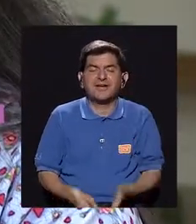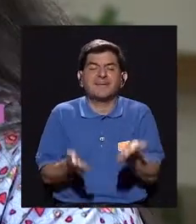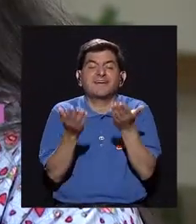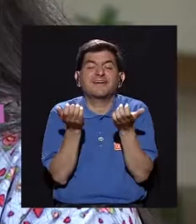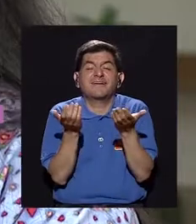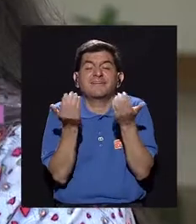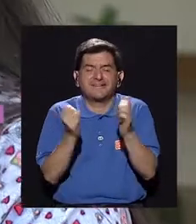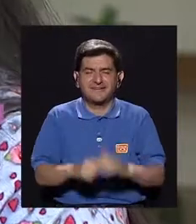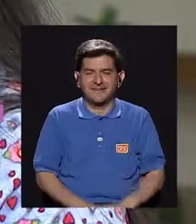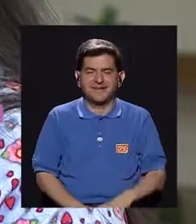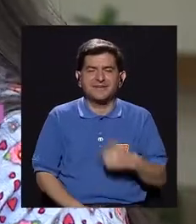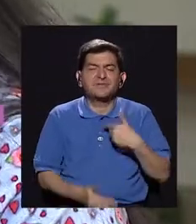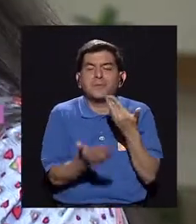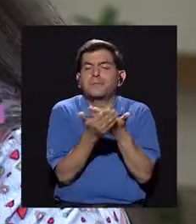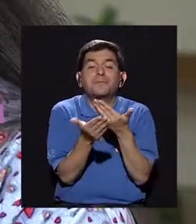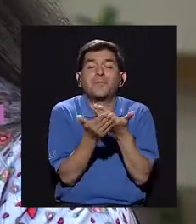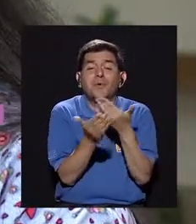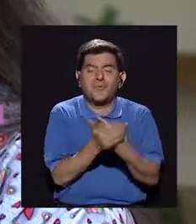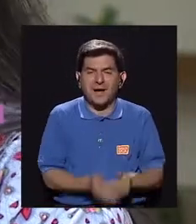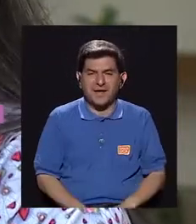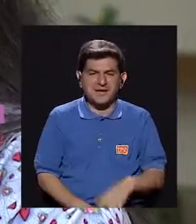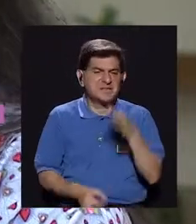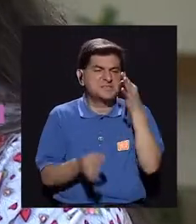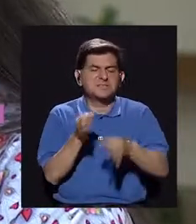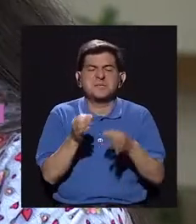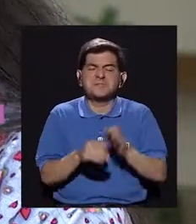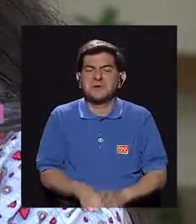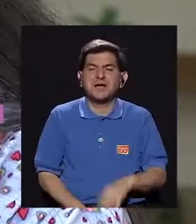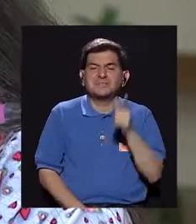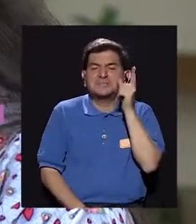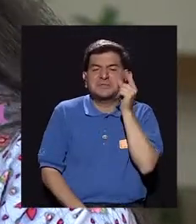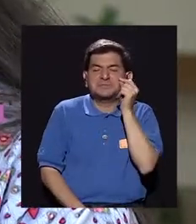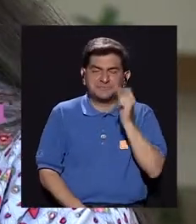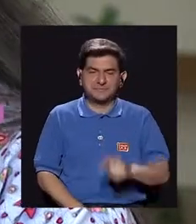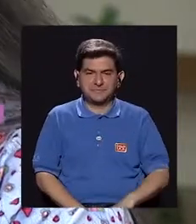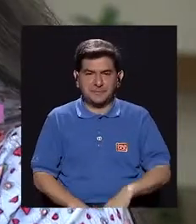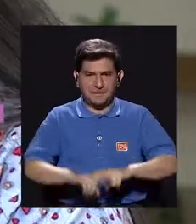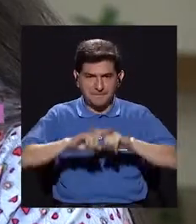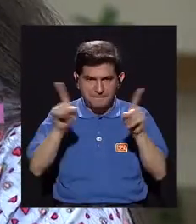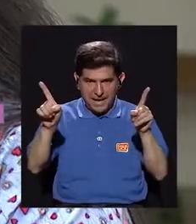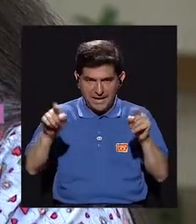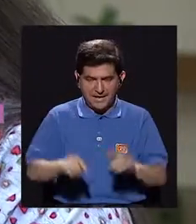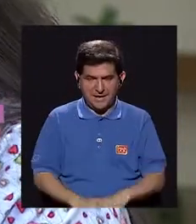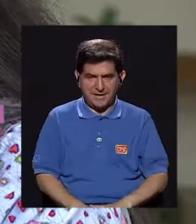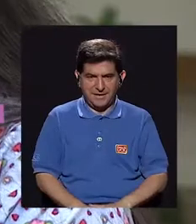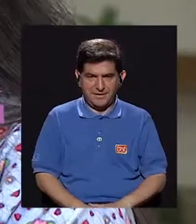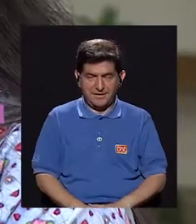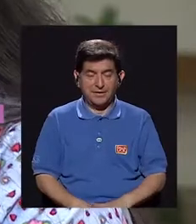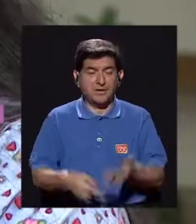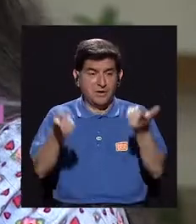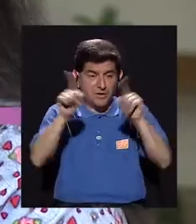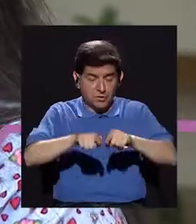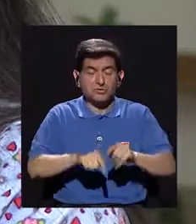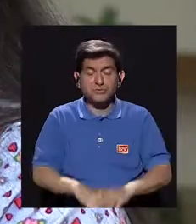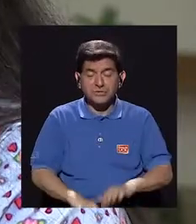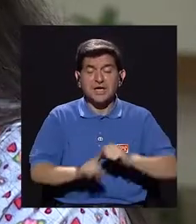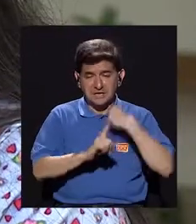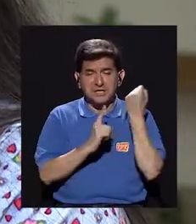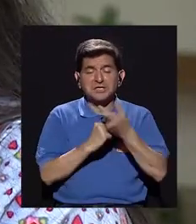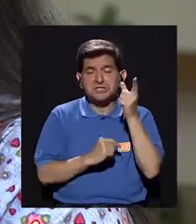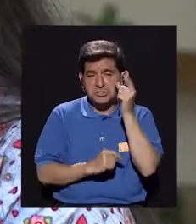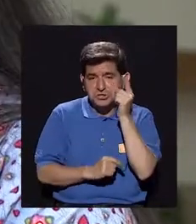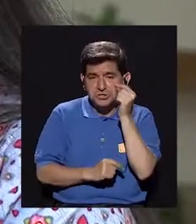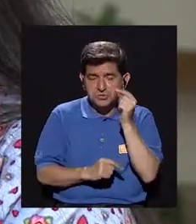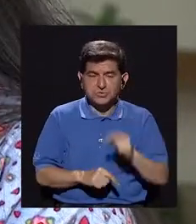¿verdad? Quiero saber experimentar. Era simplemente por probar. Sin embargo, aunque se da esa